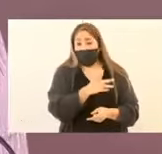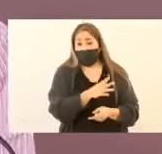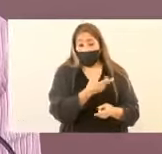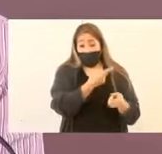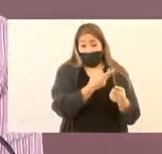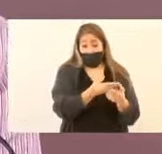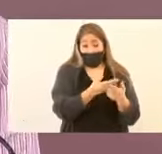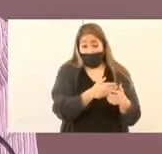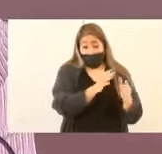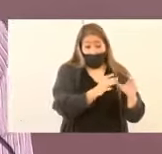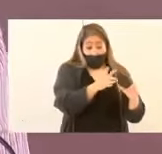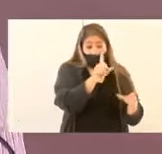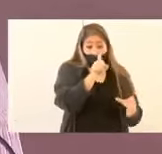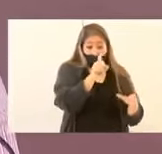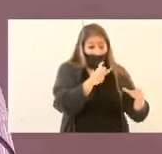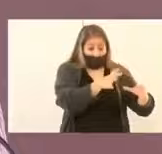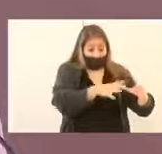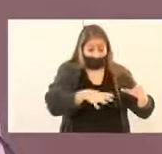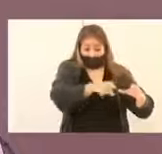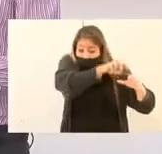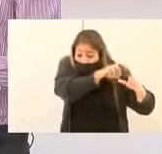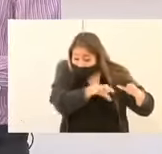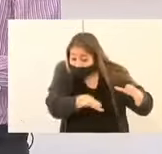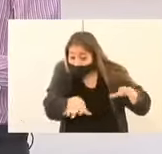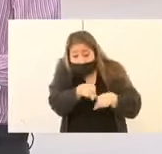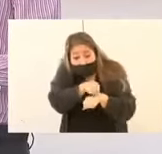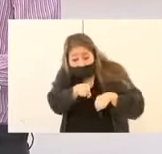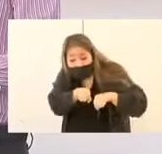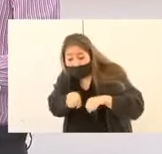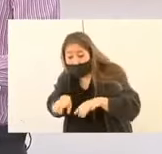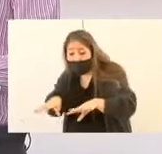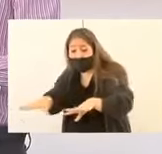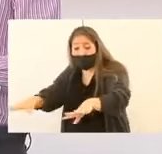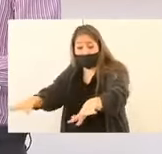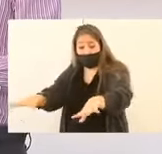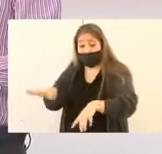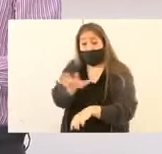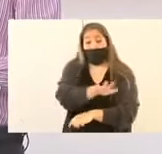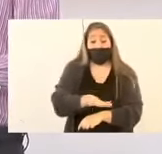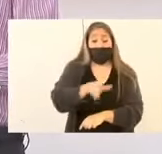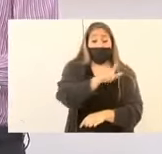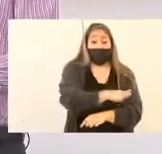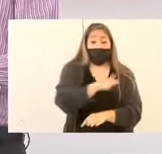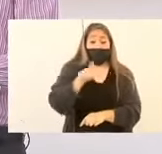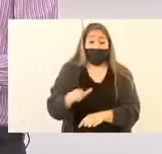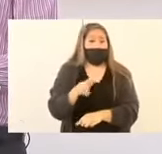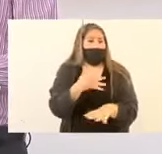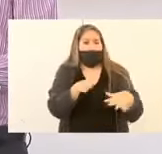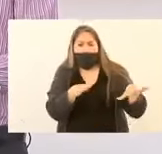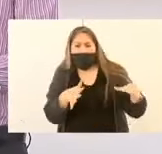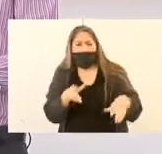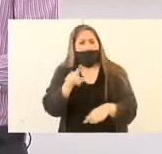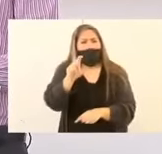agua a la población de la laguna hasta 30, 40 años